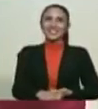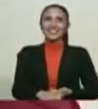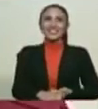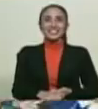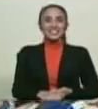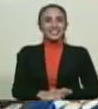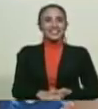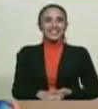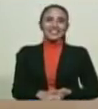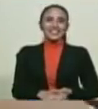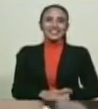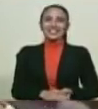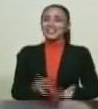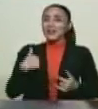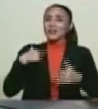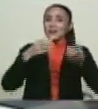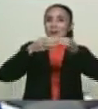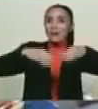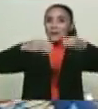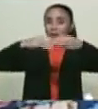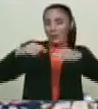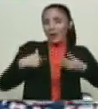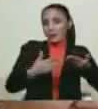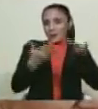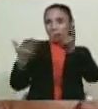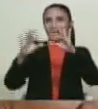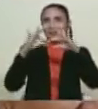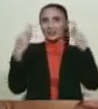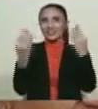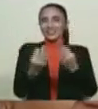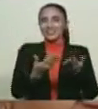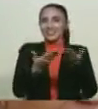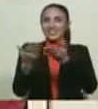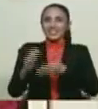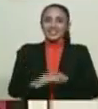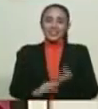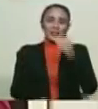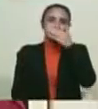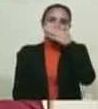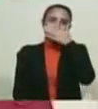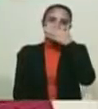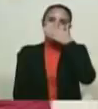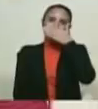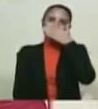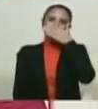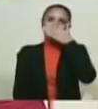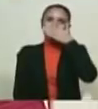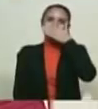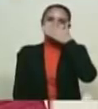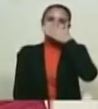Familiares, amigos, su cartoncito de huevo. Su cartoncito le envío.